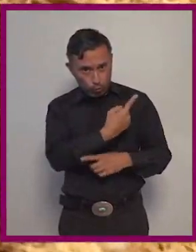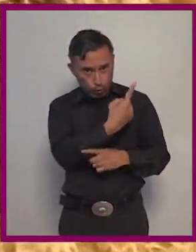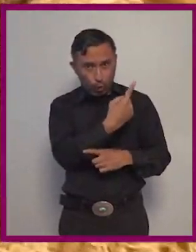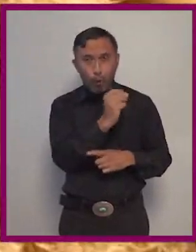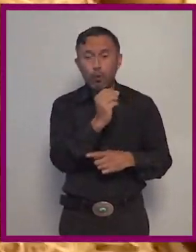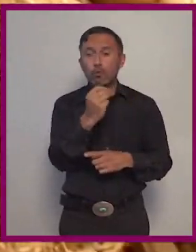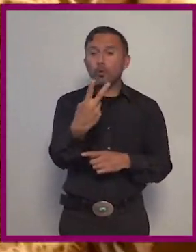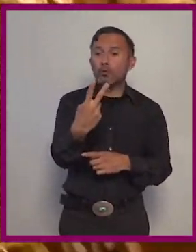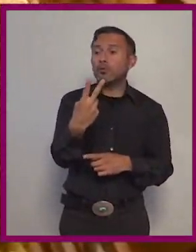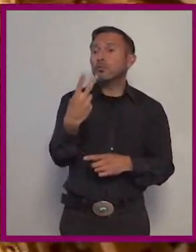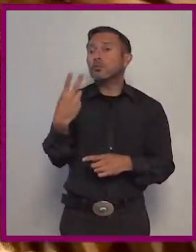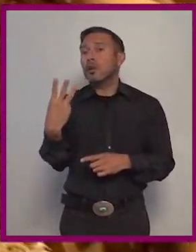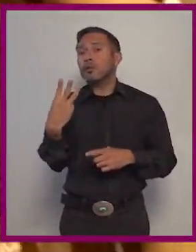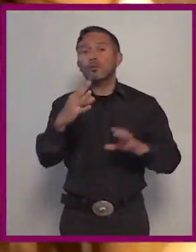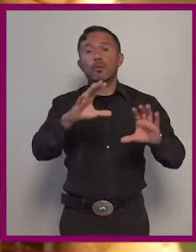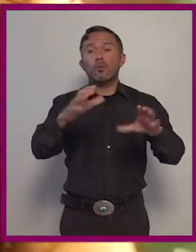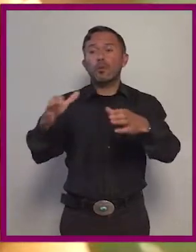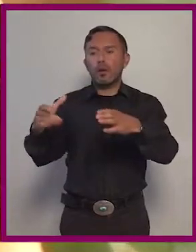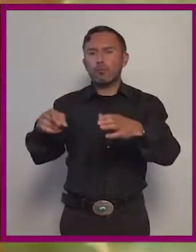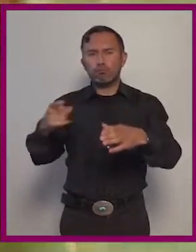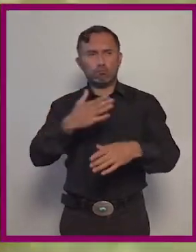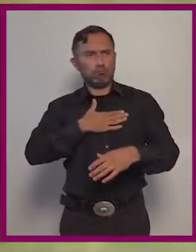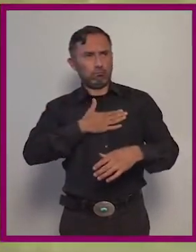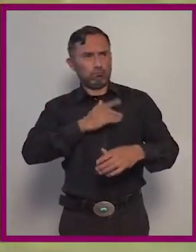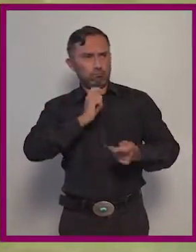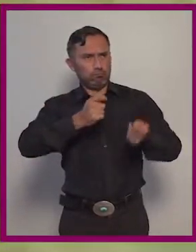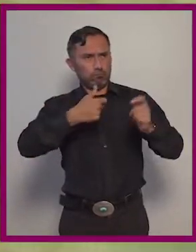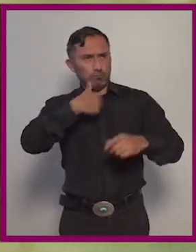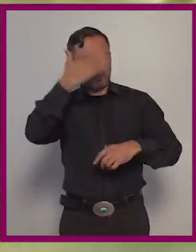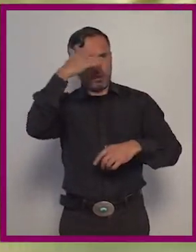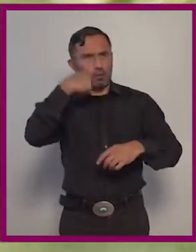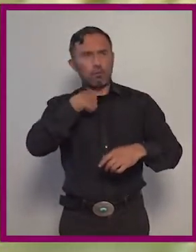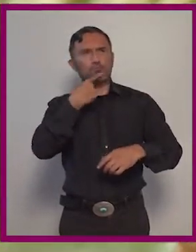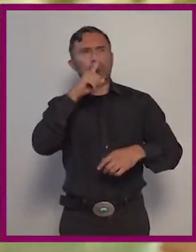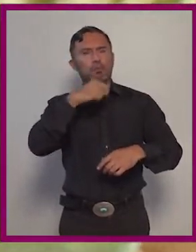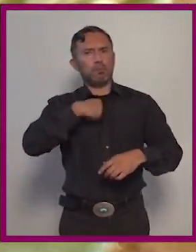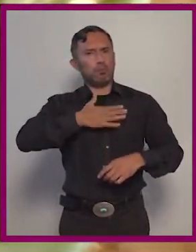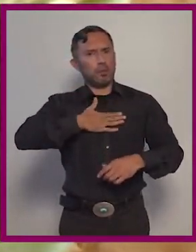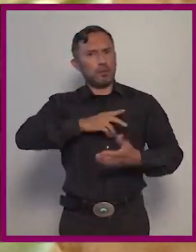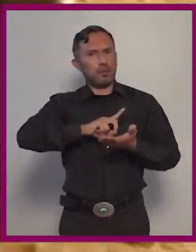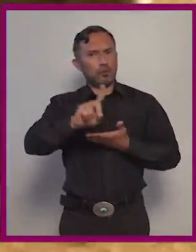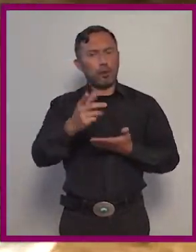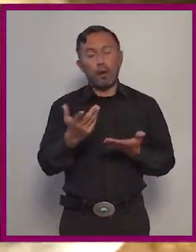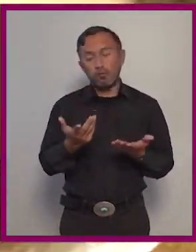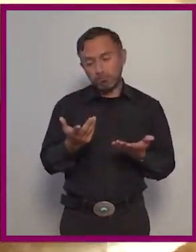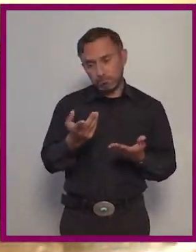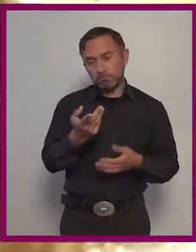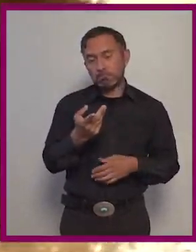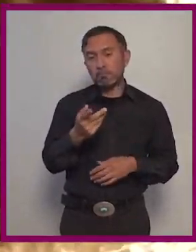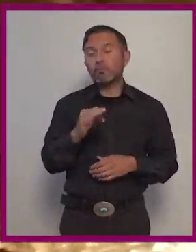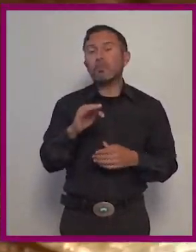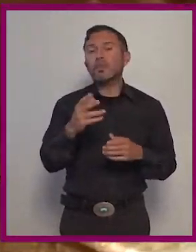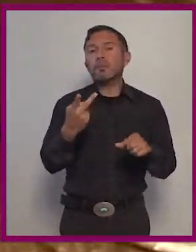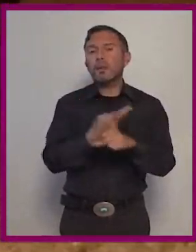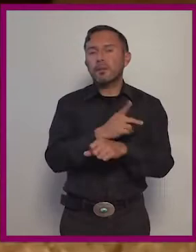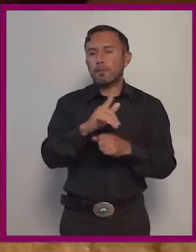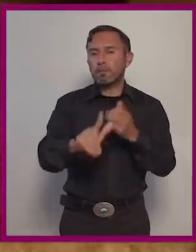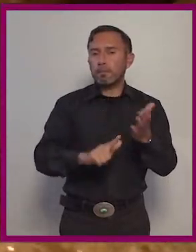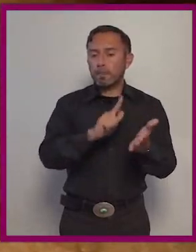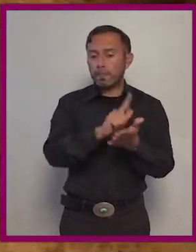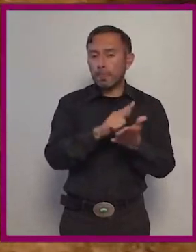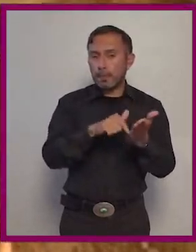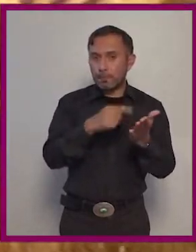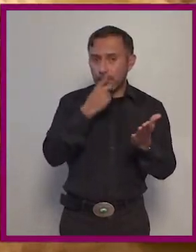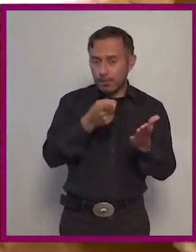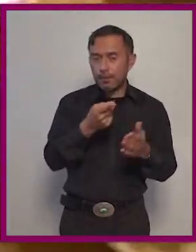la protección sobre estos saberes, ¿no? ¿Y qué pasa si eso sucede? Pues la ley nos dice, el proyecto de ley nos dice que necesitan estar